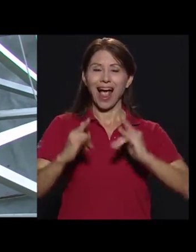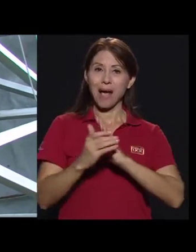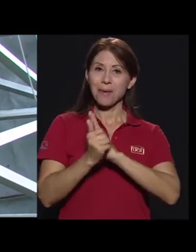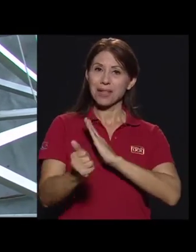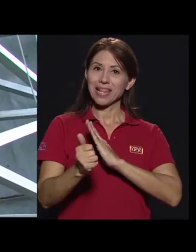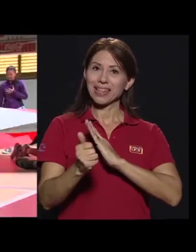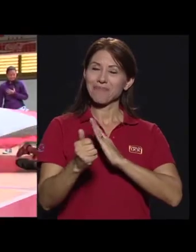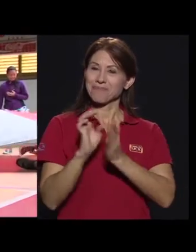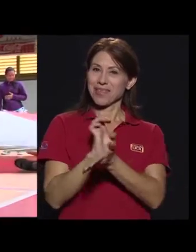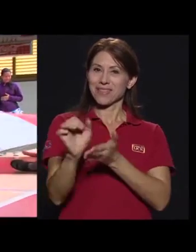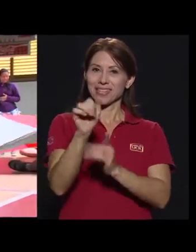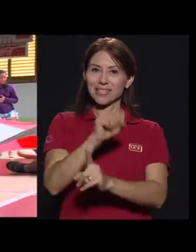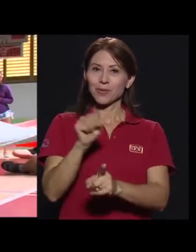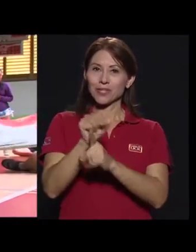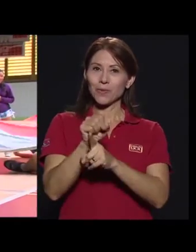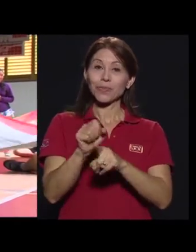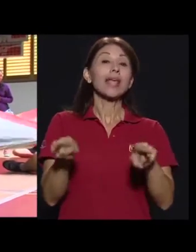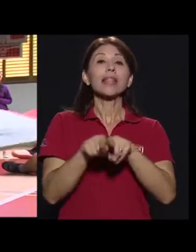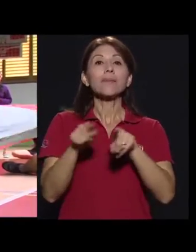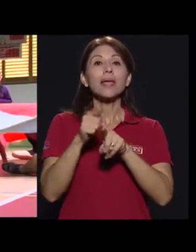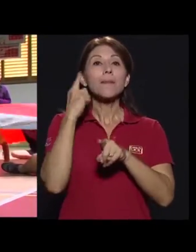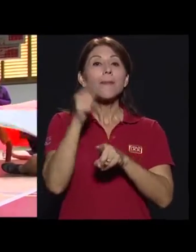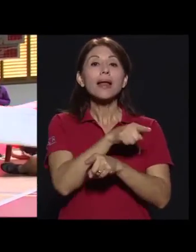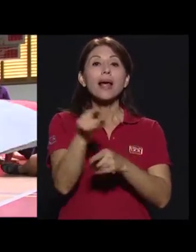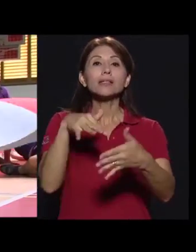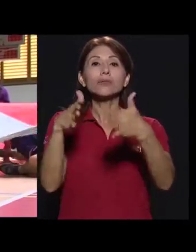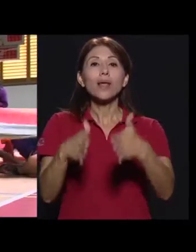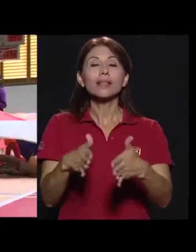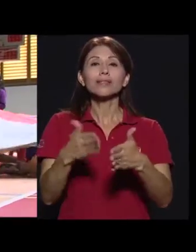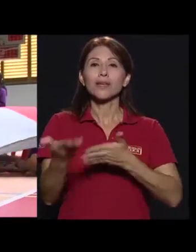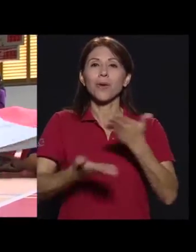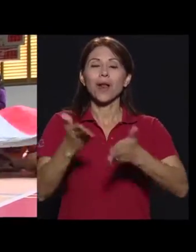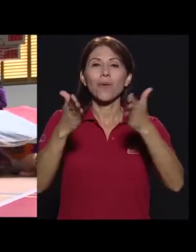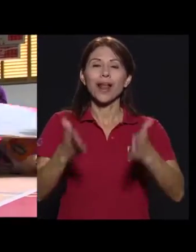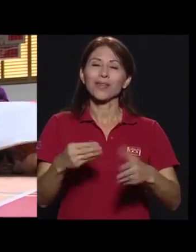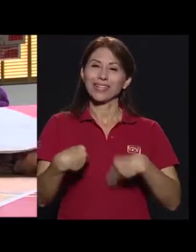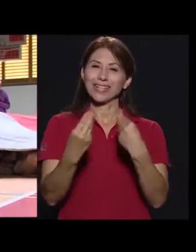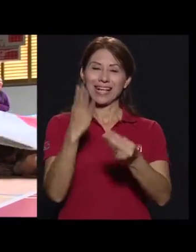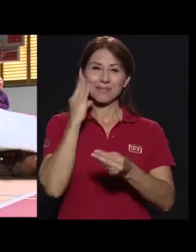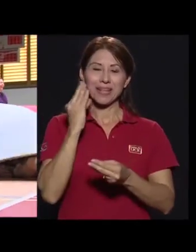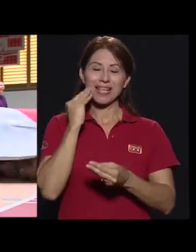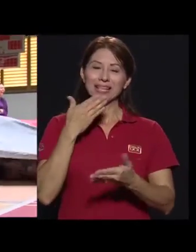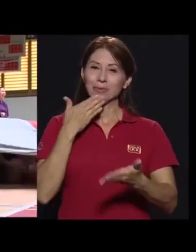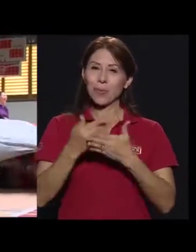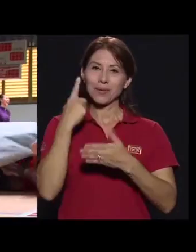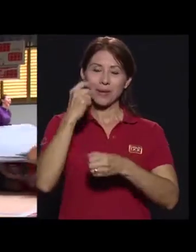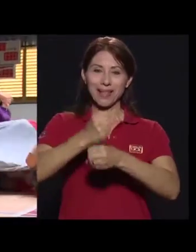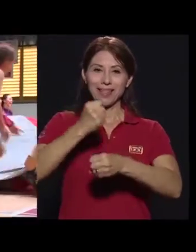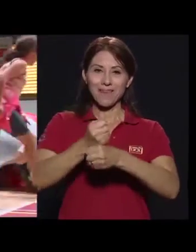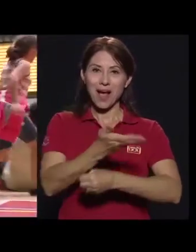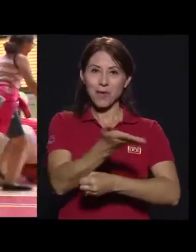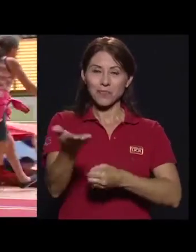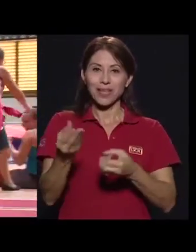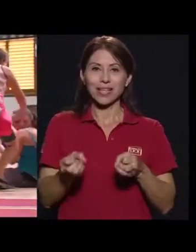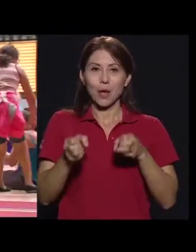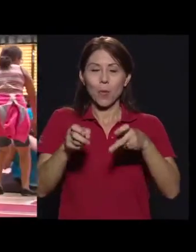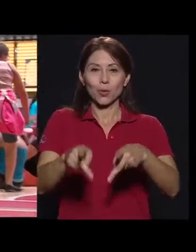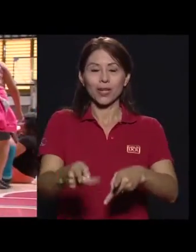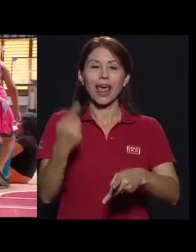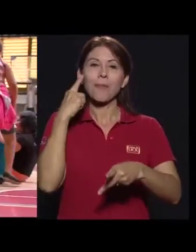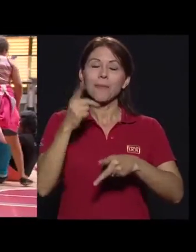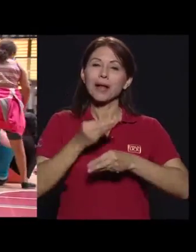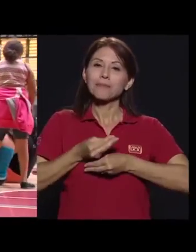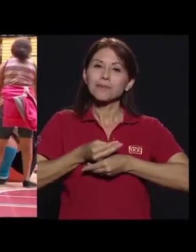situación a la vez que dota a sus estudiantes y colaboradores de experiencias valiosas para su desempeño y de la oportunidad de